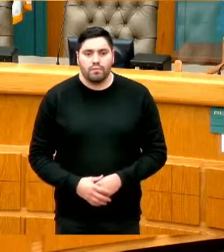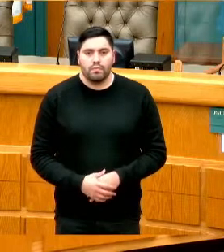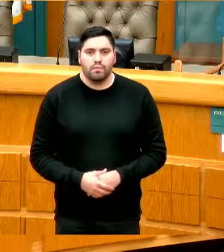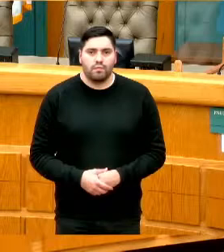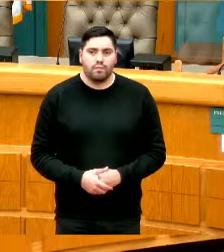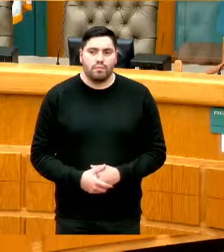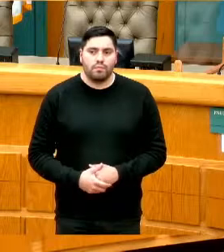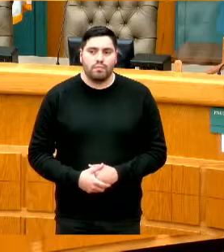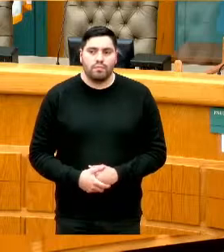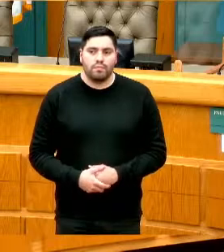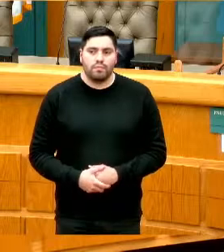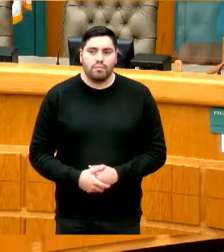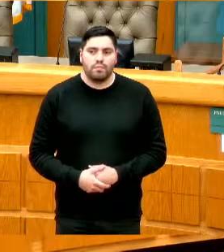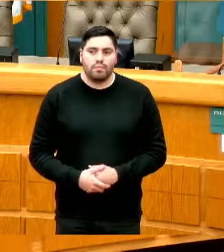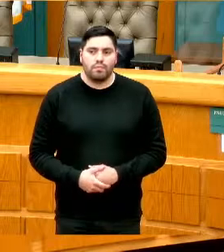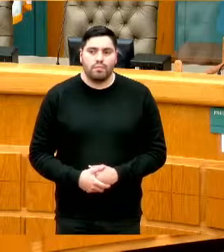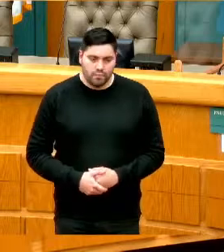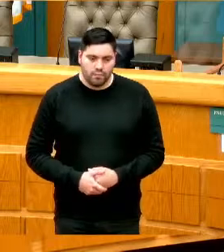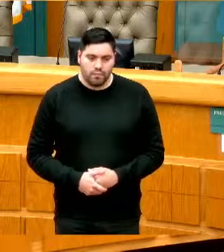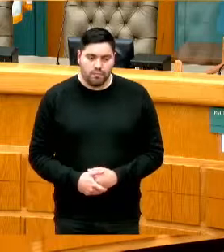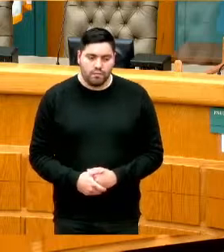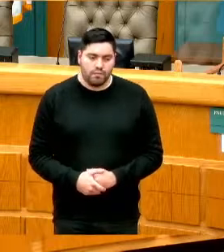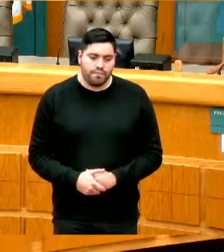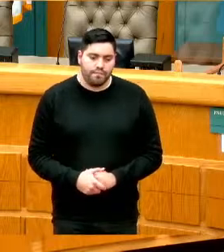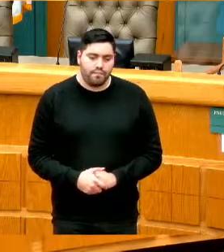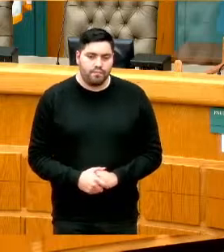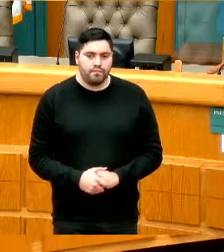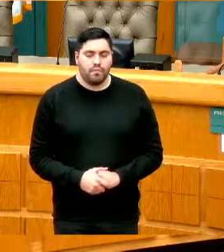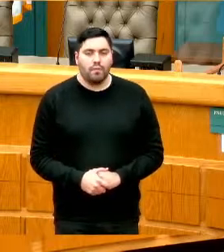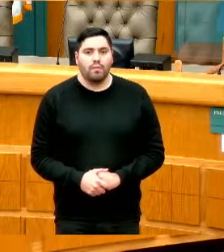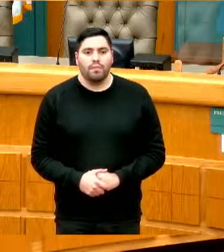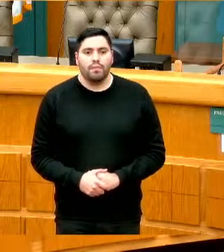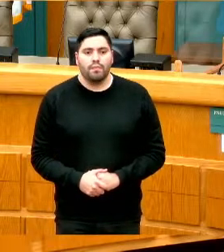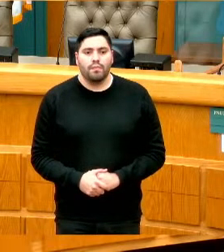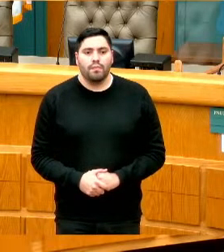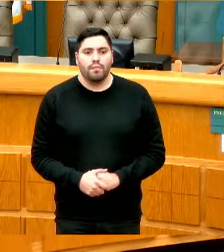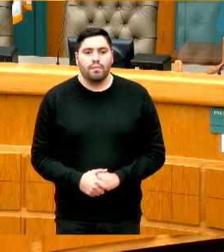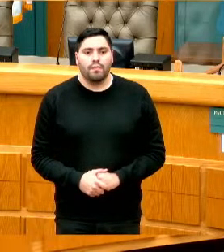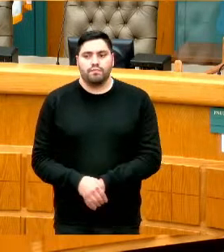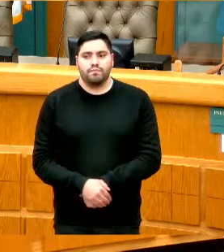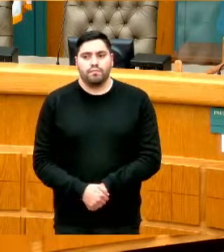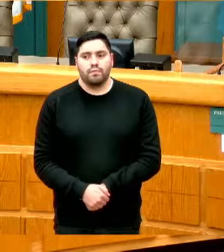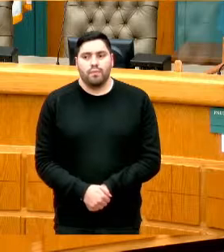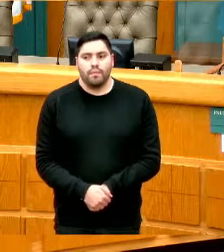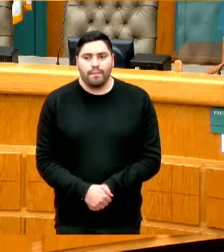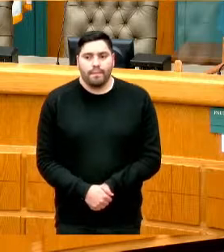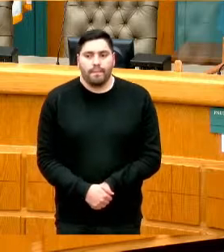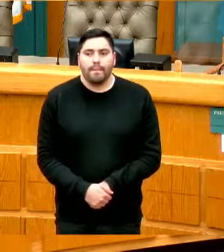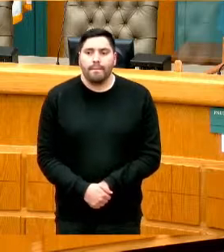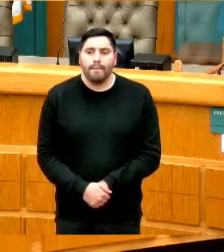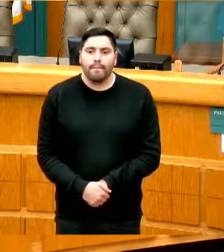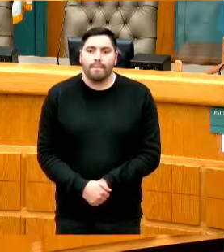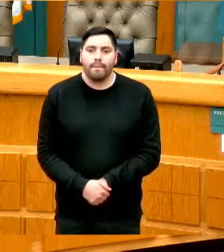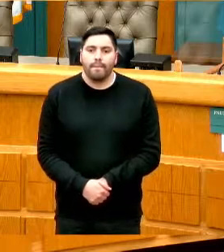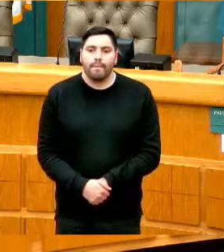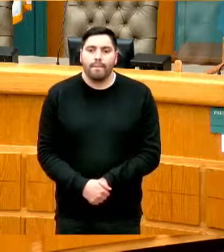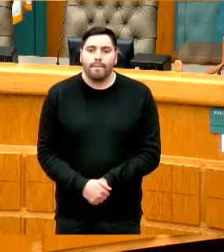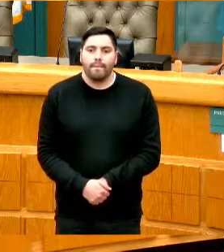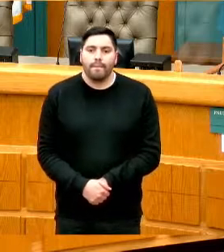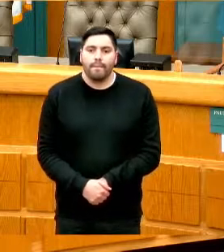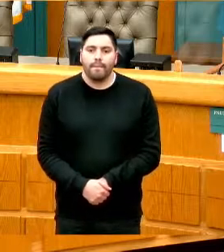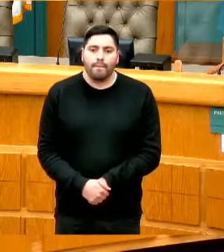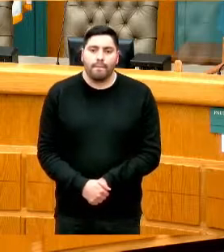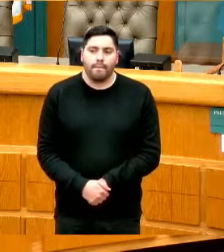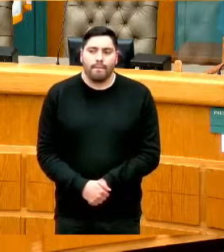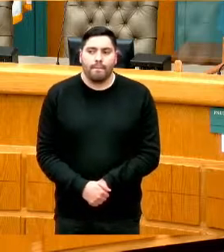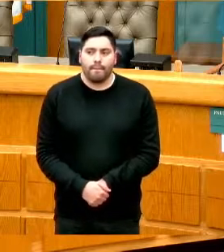al mediodía. No requiere preinscripción, el registro se va a realizar en el sitio y esta clínica es por orden de llegada. Los clientes también pueden